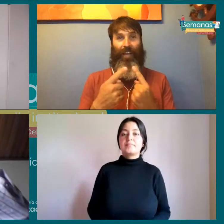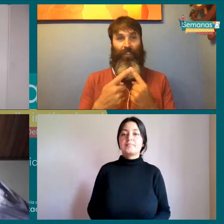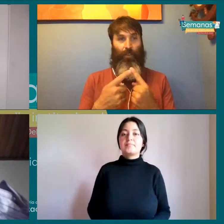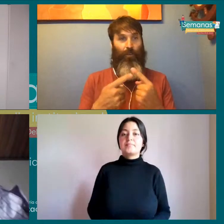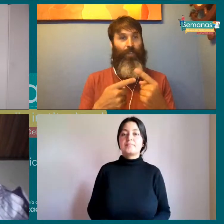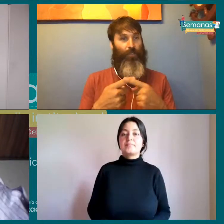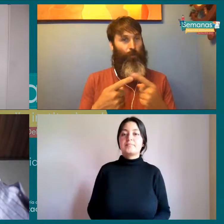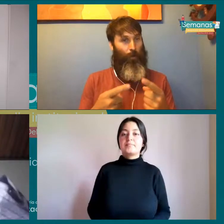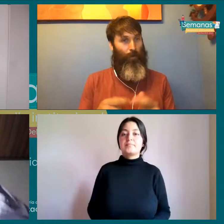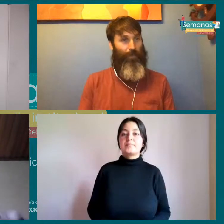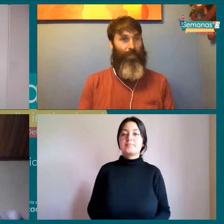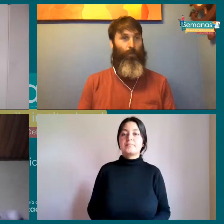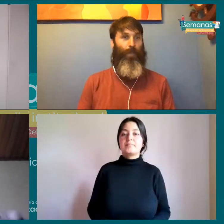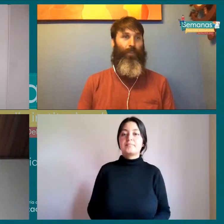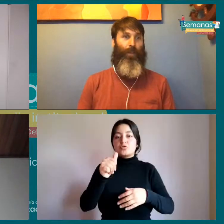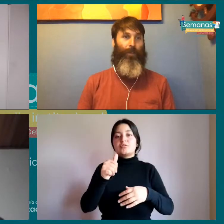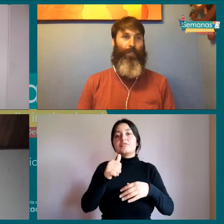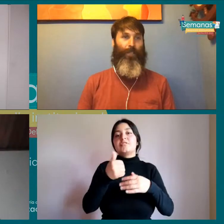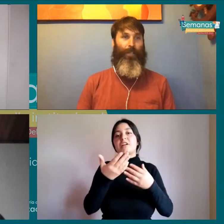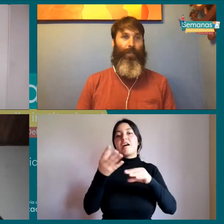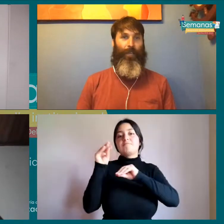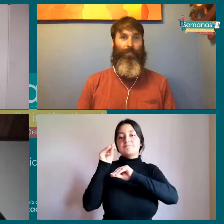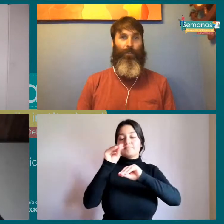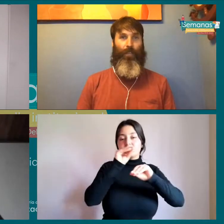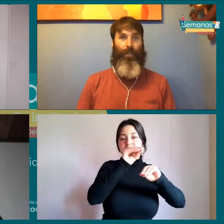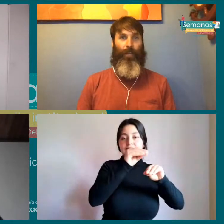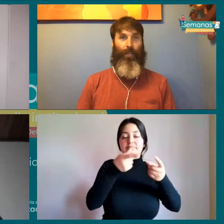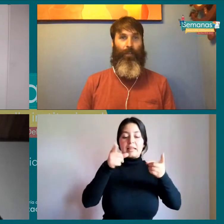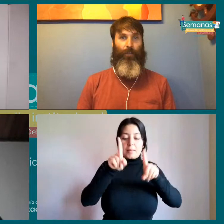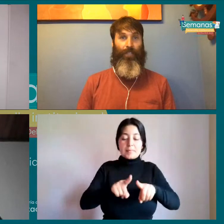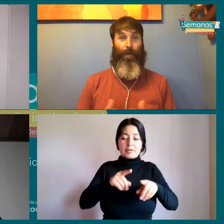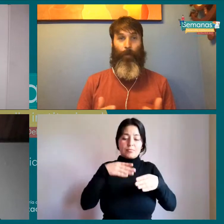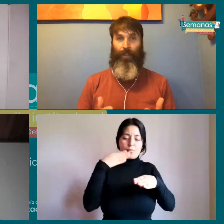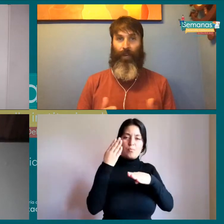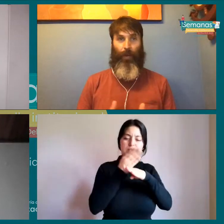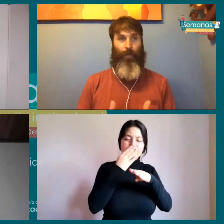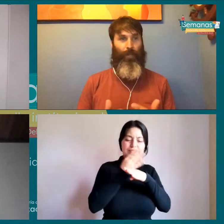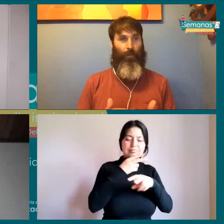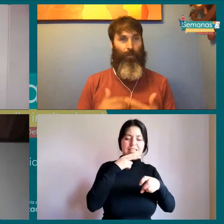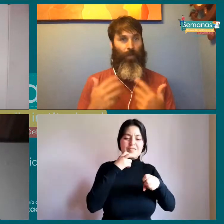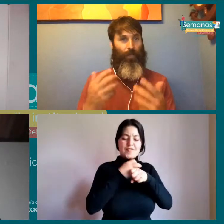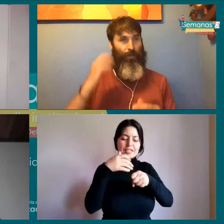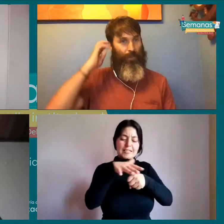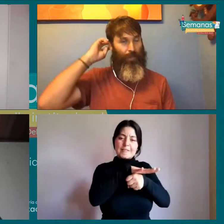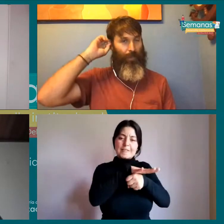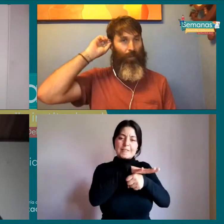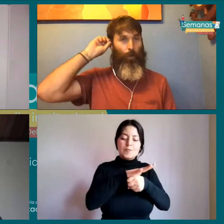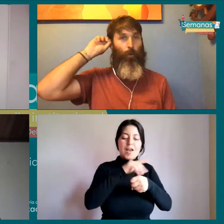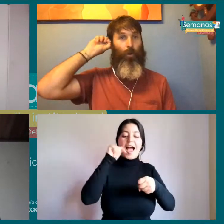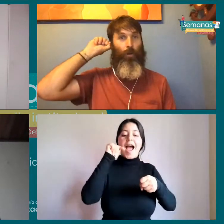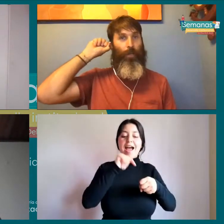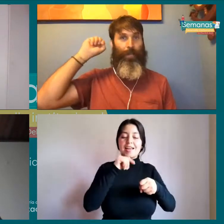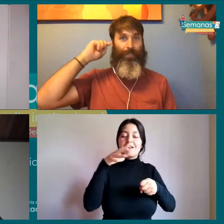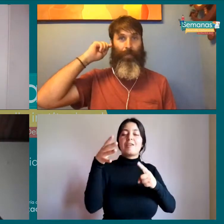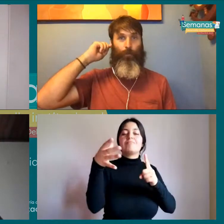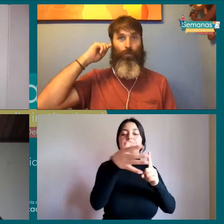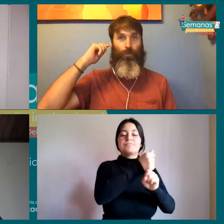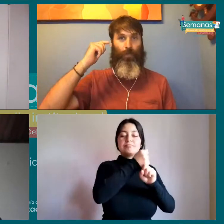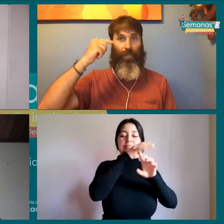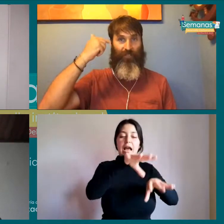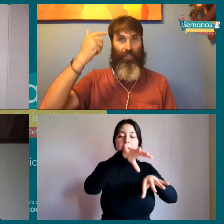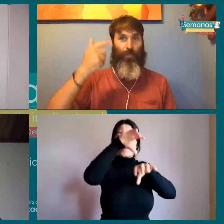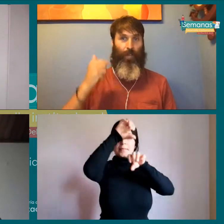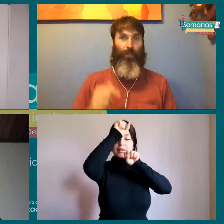esta interacción de estos problemas que tú mencionabas es donde se aprende realmente, ¿no? A través de cómo